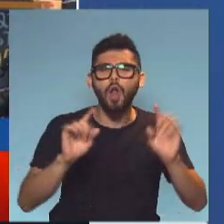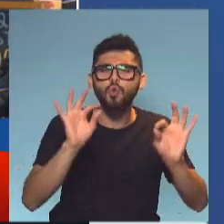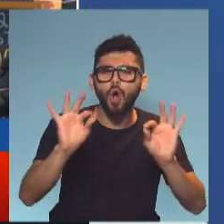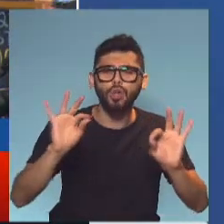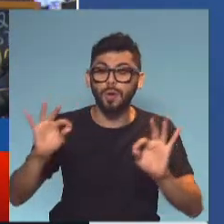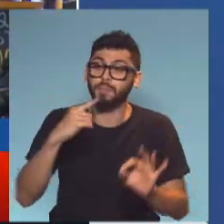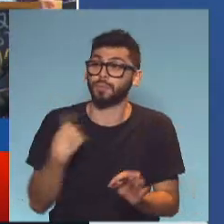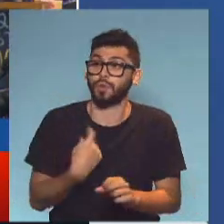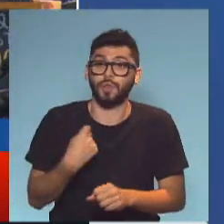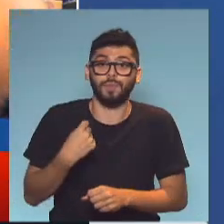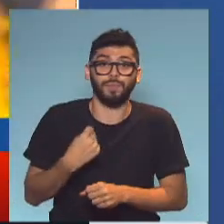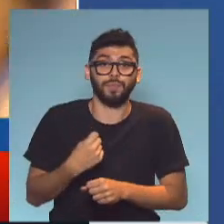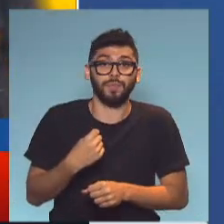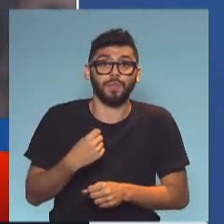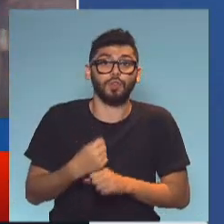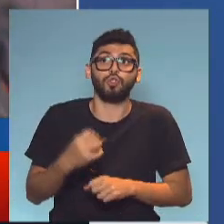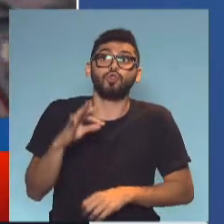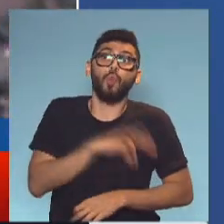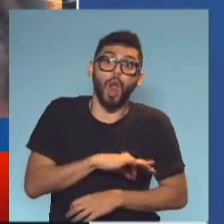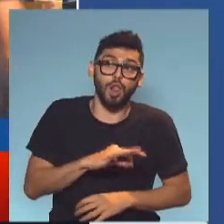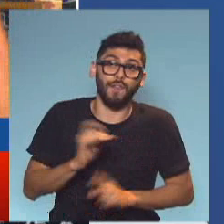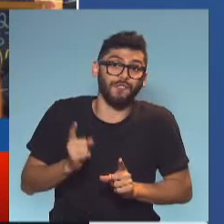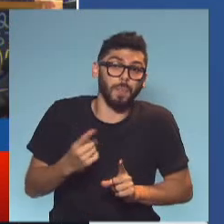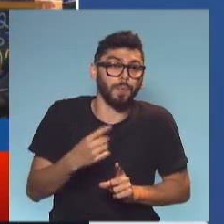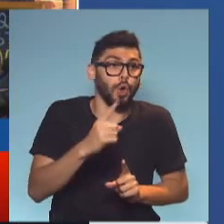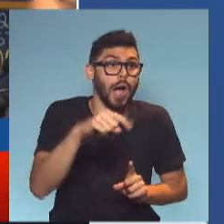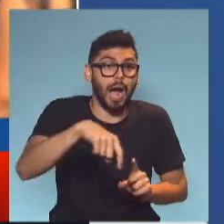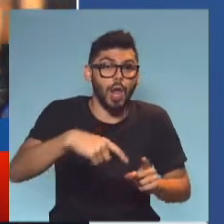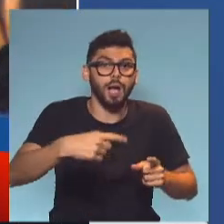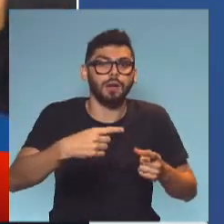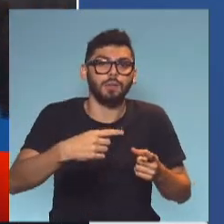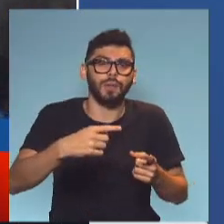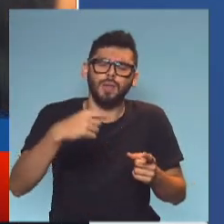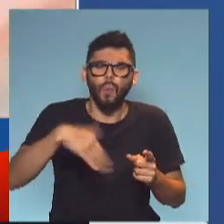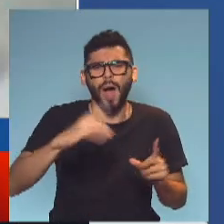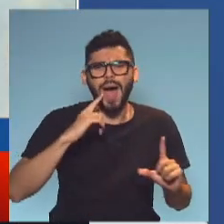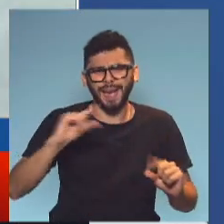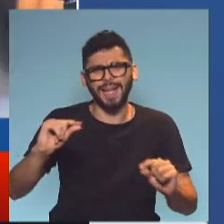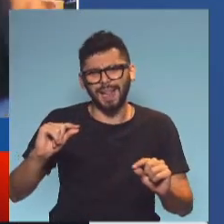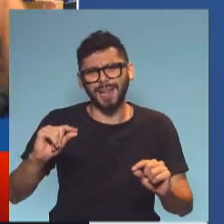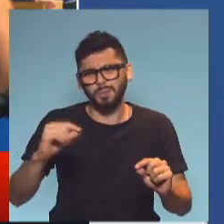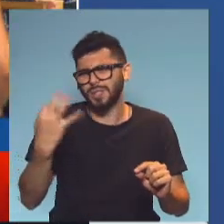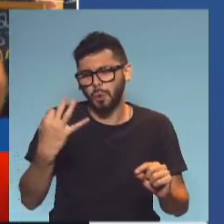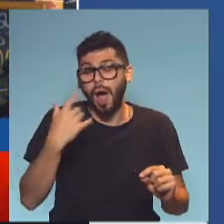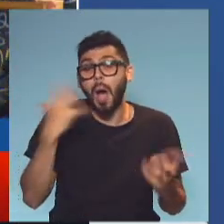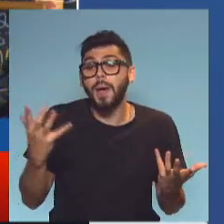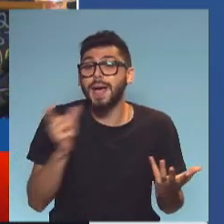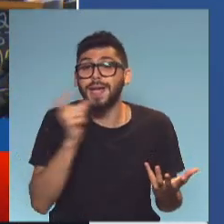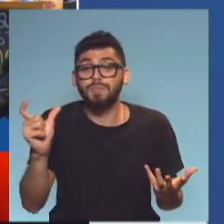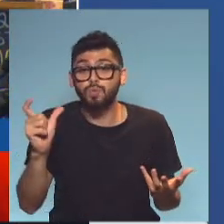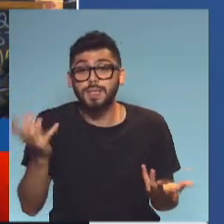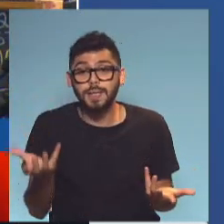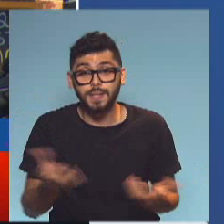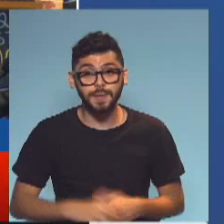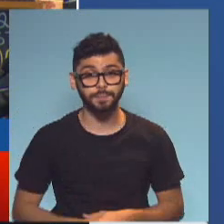podemos tener afortunadamente un sueldo. Va a ser uno de los reclamos, ojalá, sin dudas. Ojalá, ojalá que después haya una respuesta, una ayuda. El año